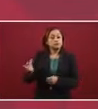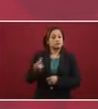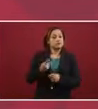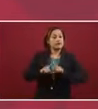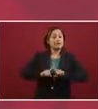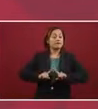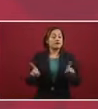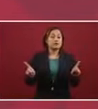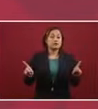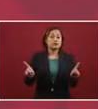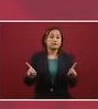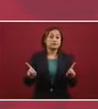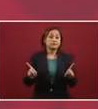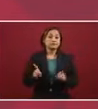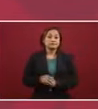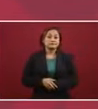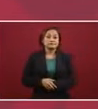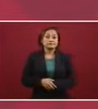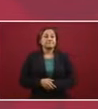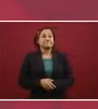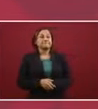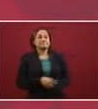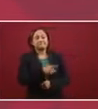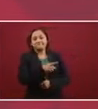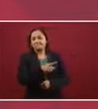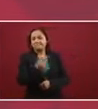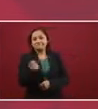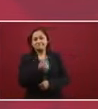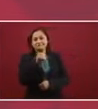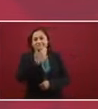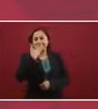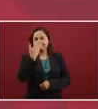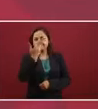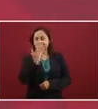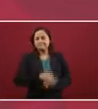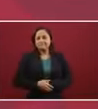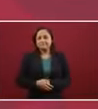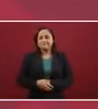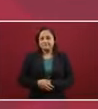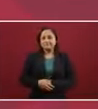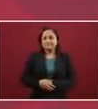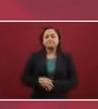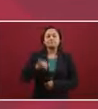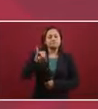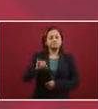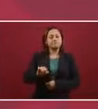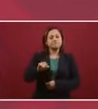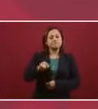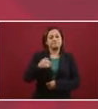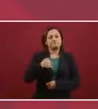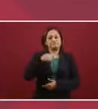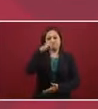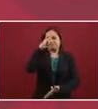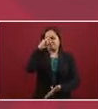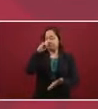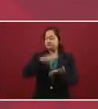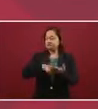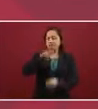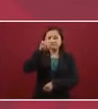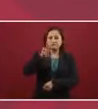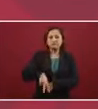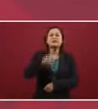distintos. Afortunadamente. Sí. Yo sí creo que se tiene que atender a los